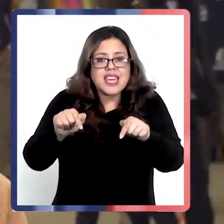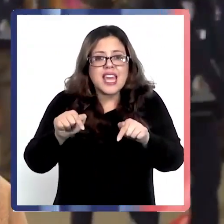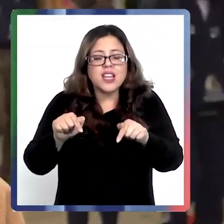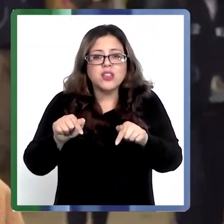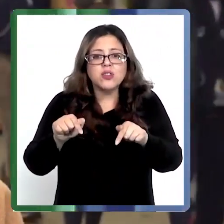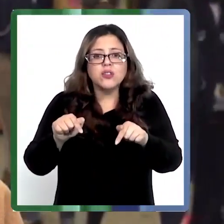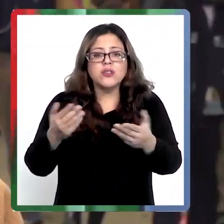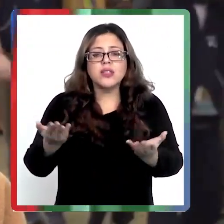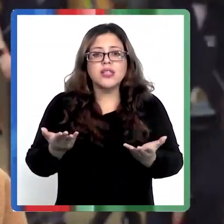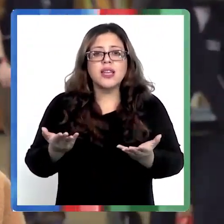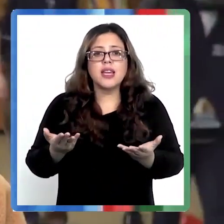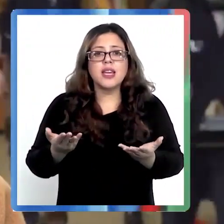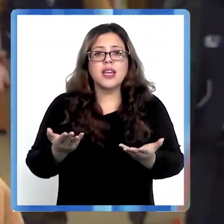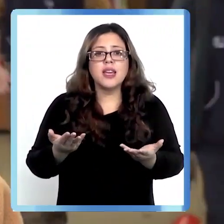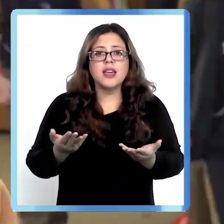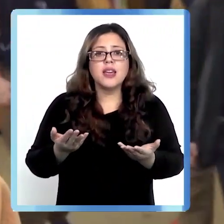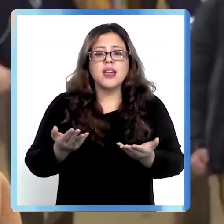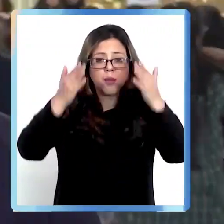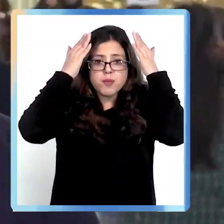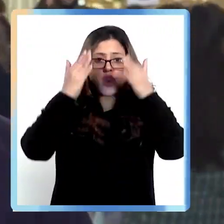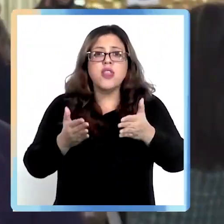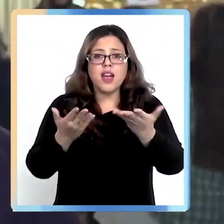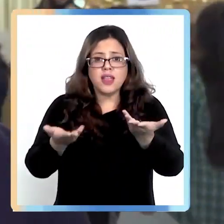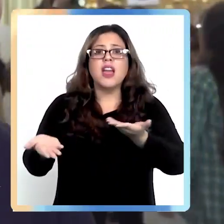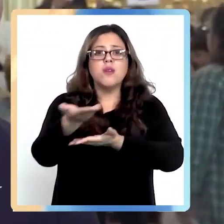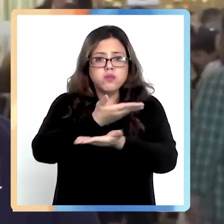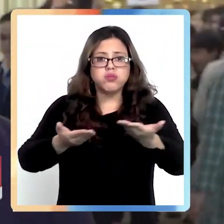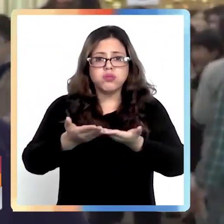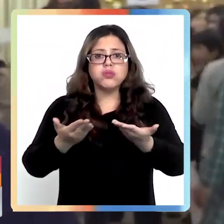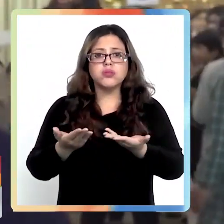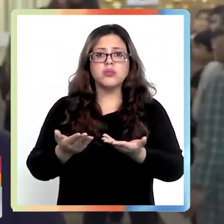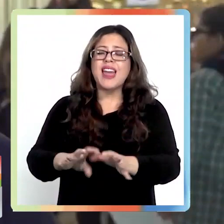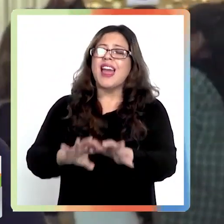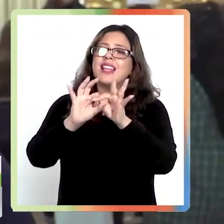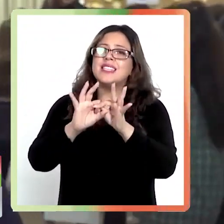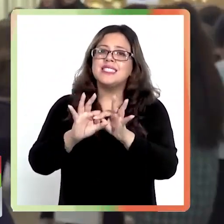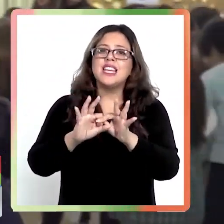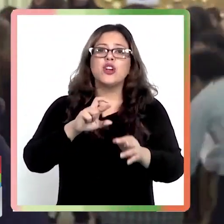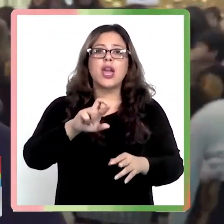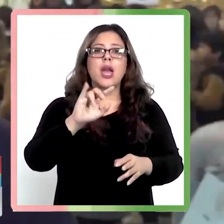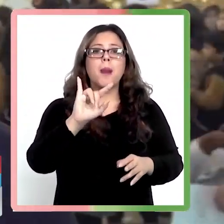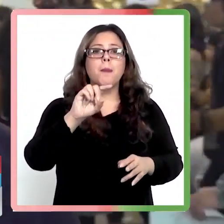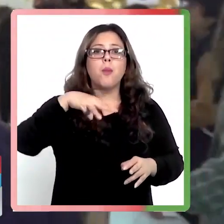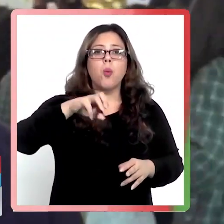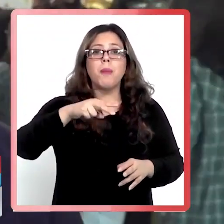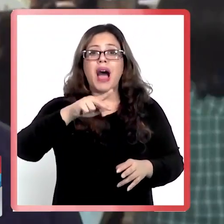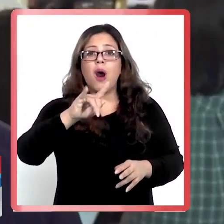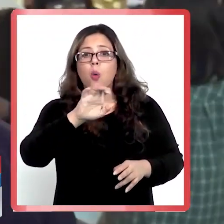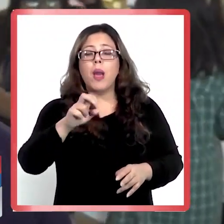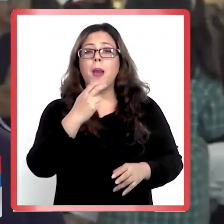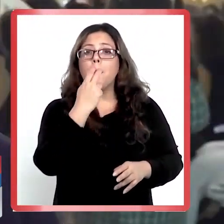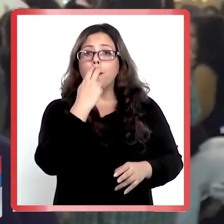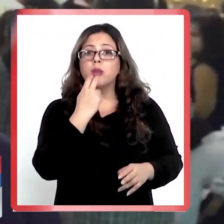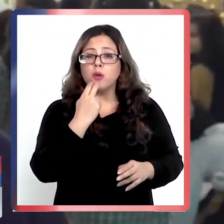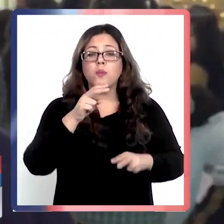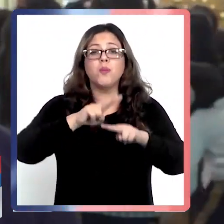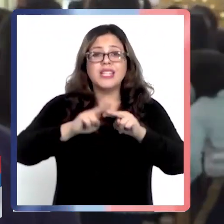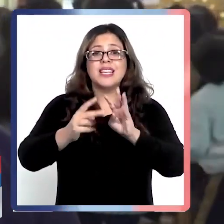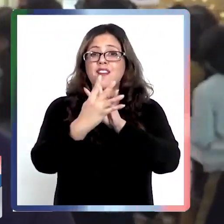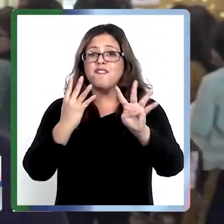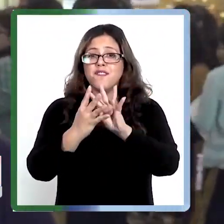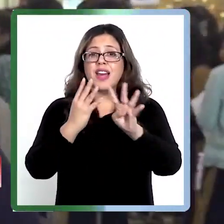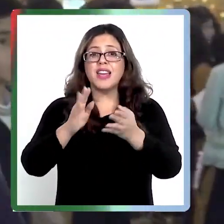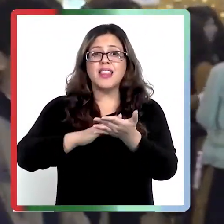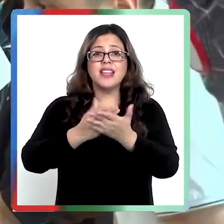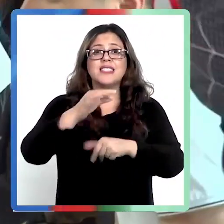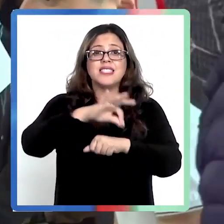será nuestro bienestar. Muy agradecido con el Colegio Pumahue de Puerto Montt por hacer esta feria de salud mental